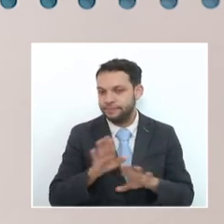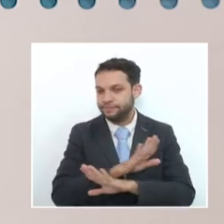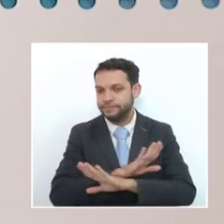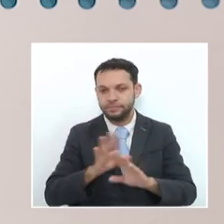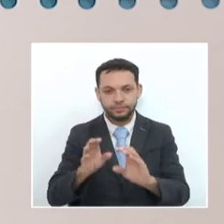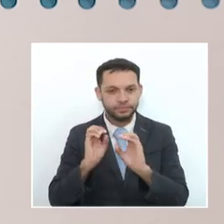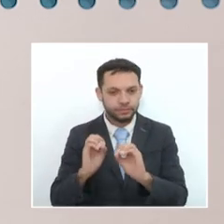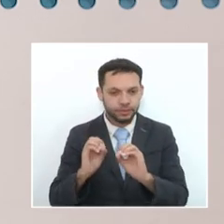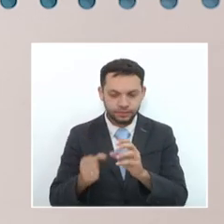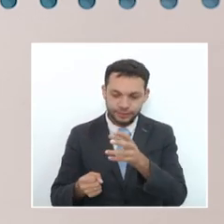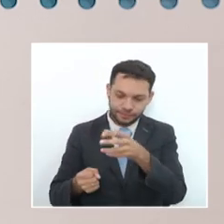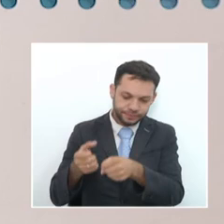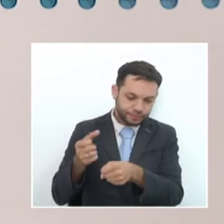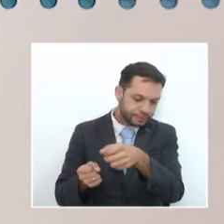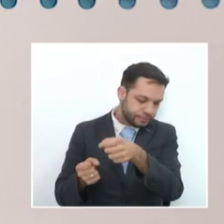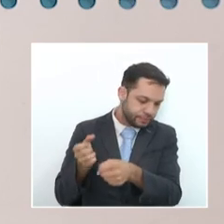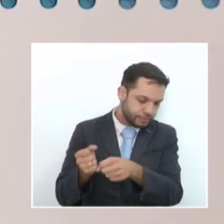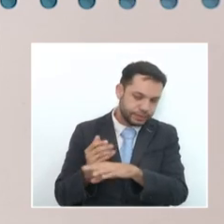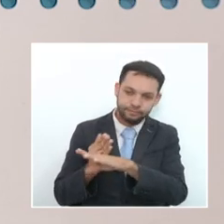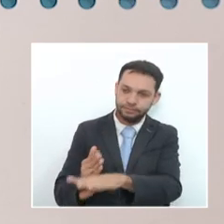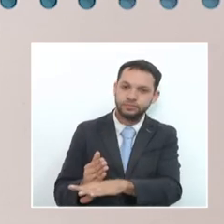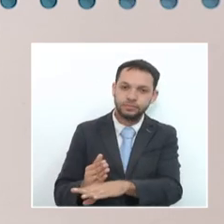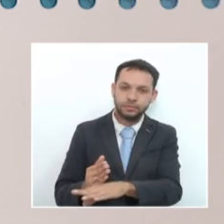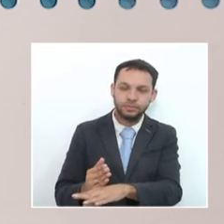que muchas personas,